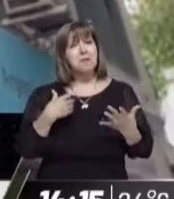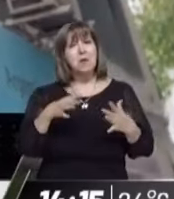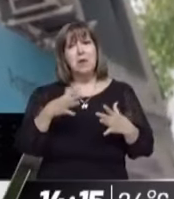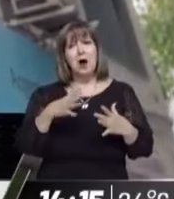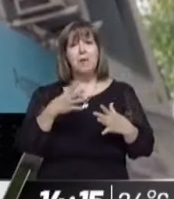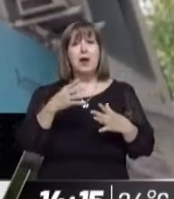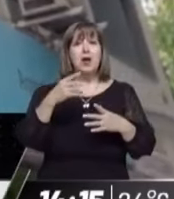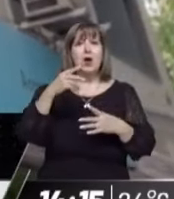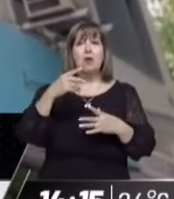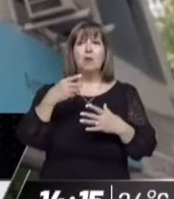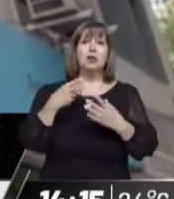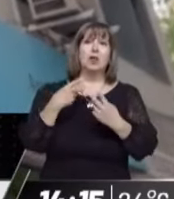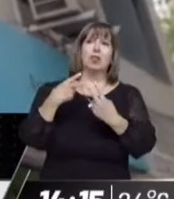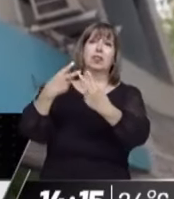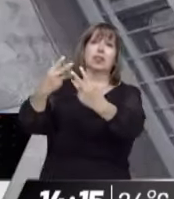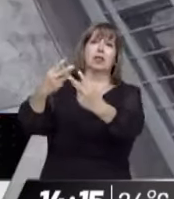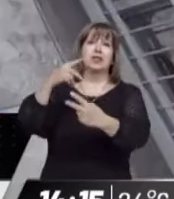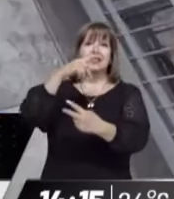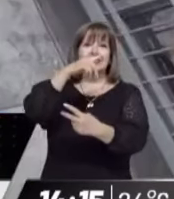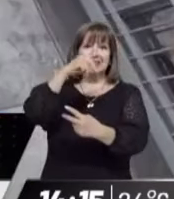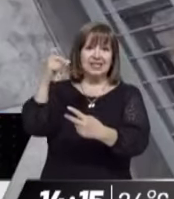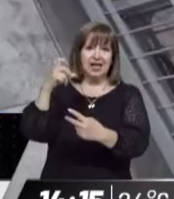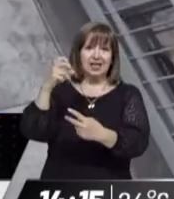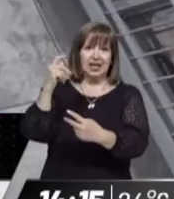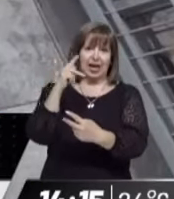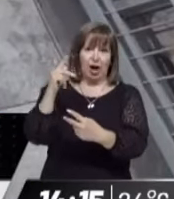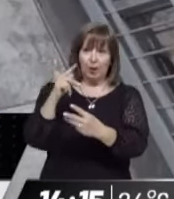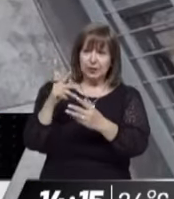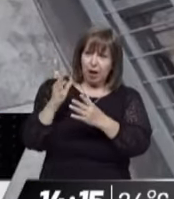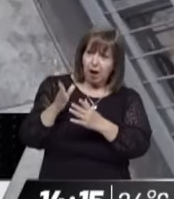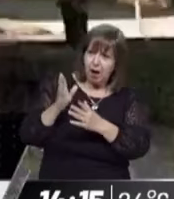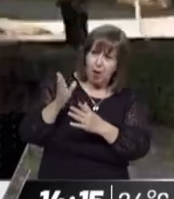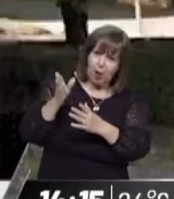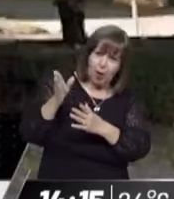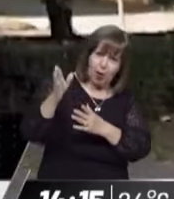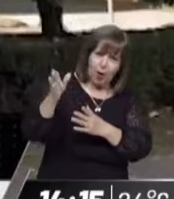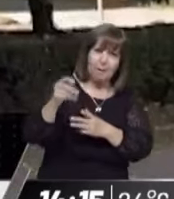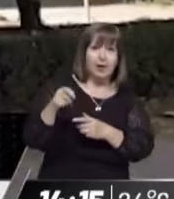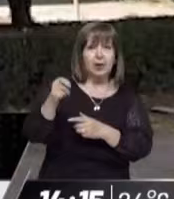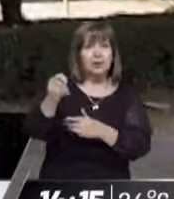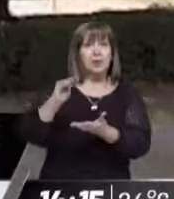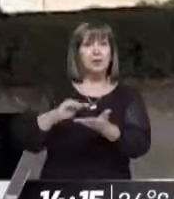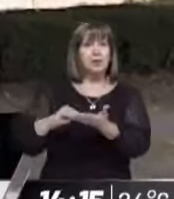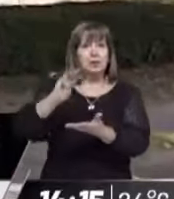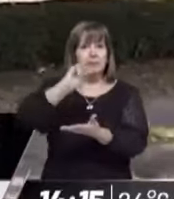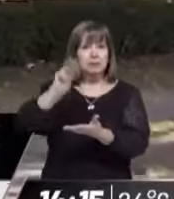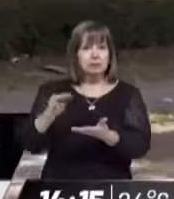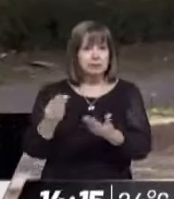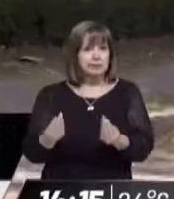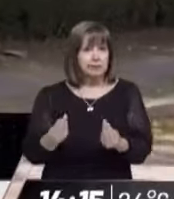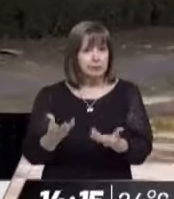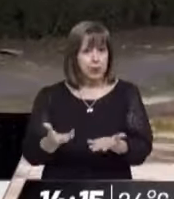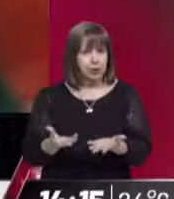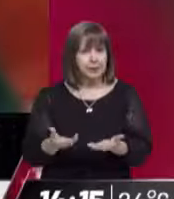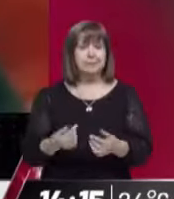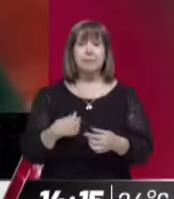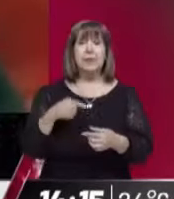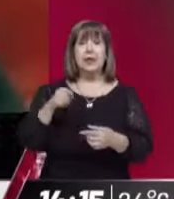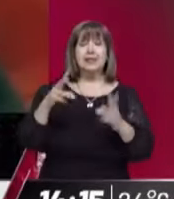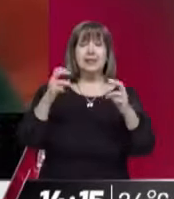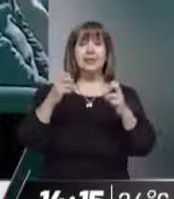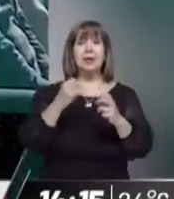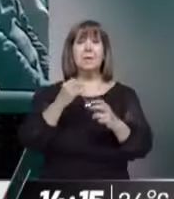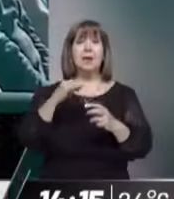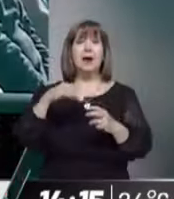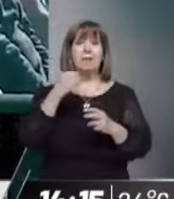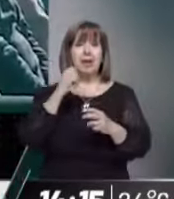100 km para poder trasladarse a una oficina para poder hacer cualquier tipo de trámite relacionado con la seguridad Social es lo que ha estado hablando Miguel